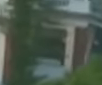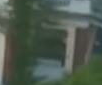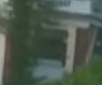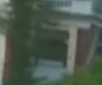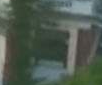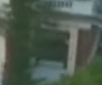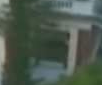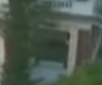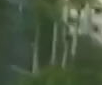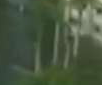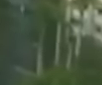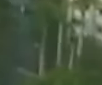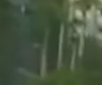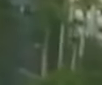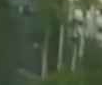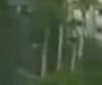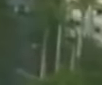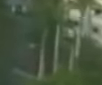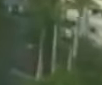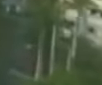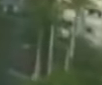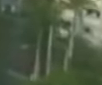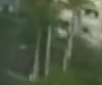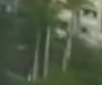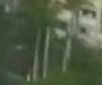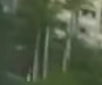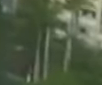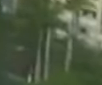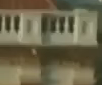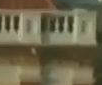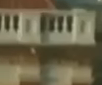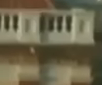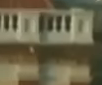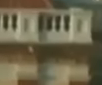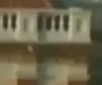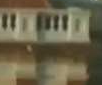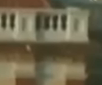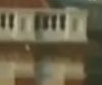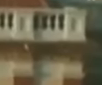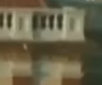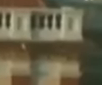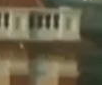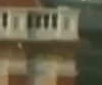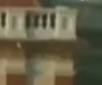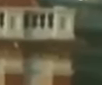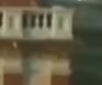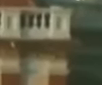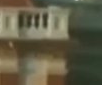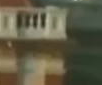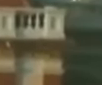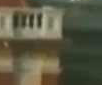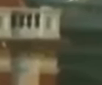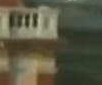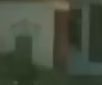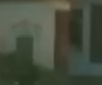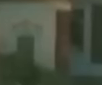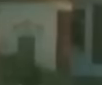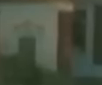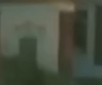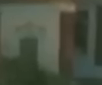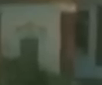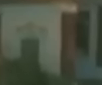República Bolivariana de Venezuela, Nicolás Maduro, con estos líderes, lideresas, alcaldes de